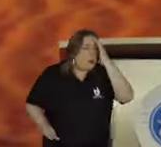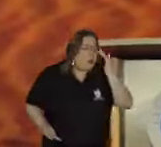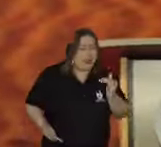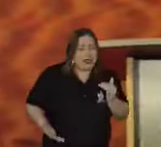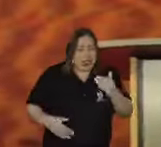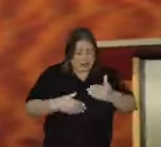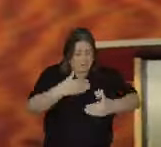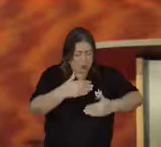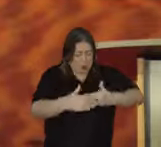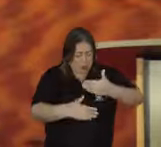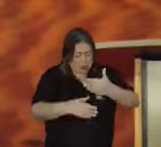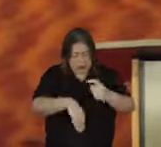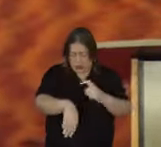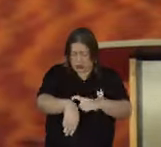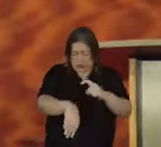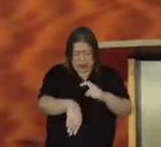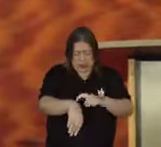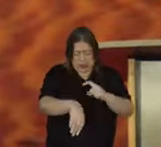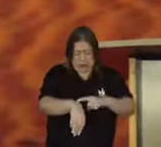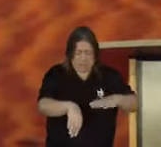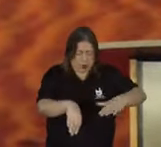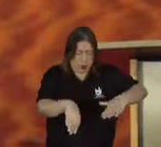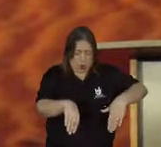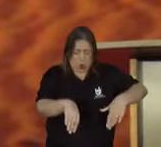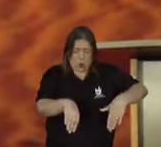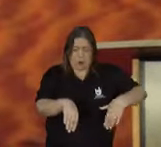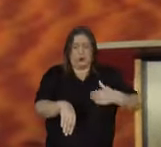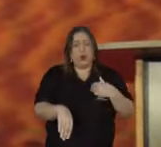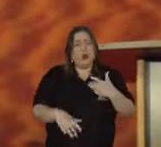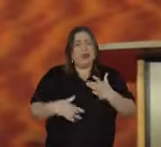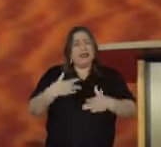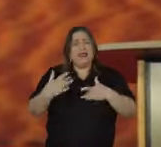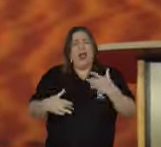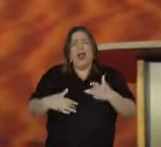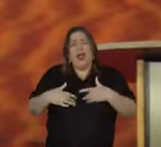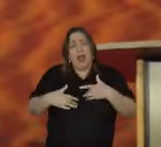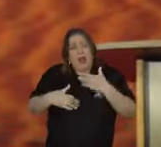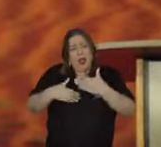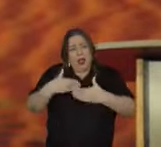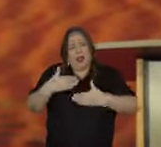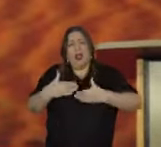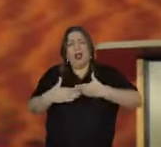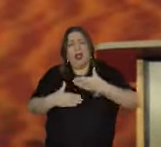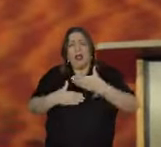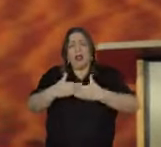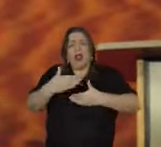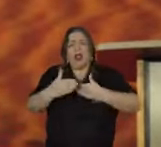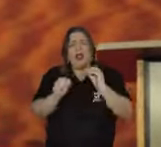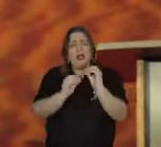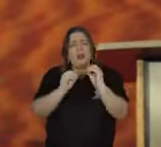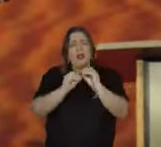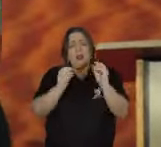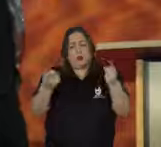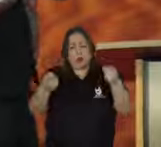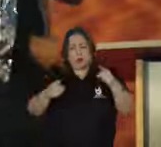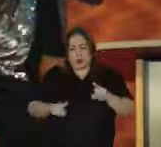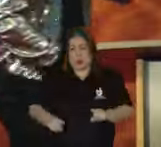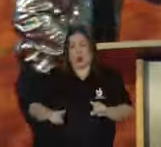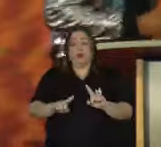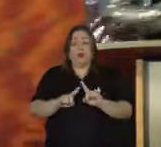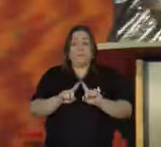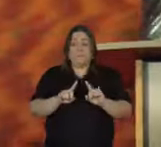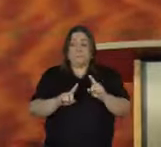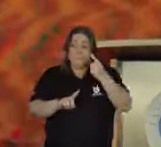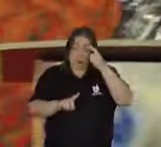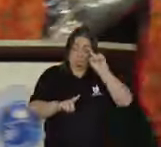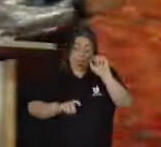proceso? Este desierto yo siento que estoy caminando, caminando y siento que nada pasa. Yo tengo que decirte algo. Para mucha gente posiblemente,